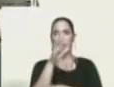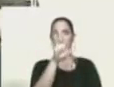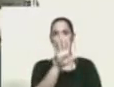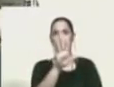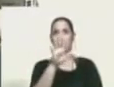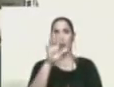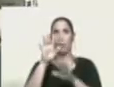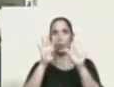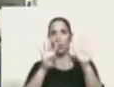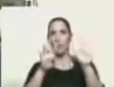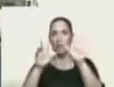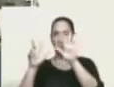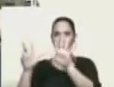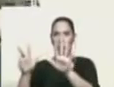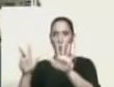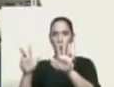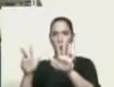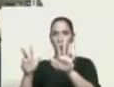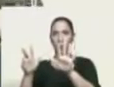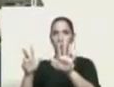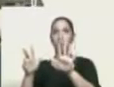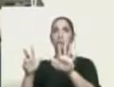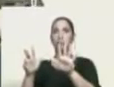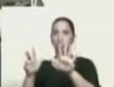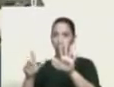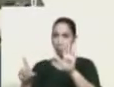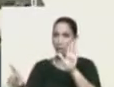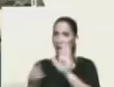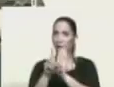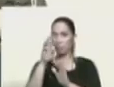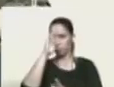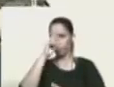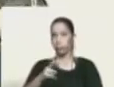3.598 imputaciones,